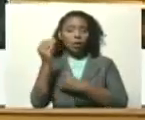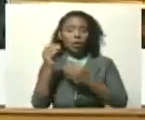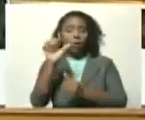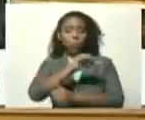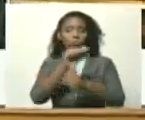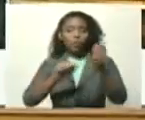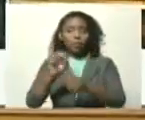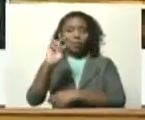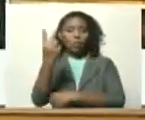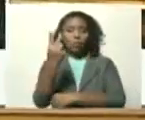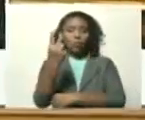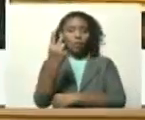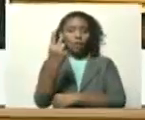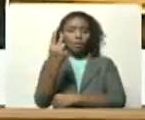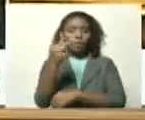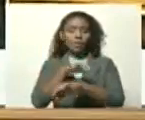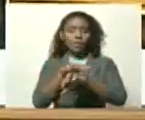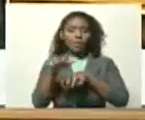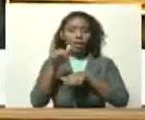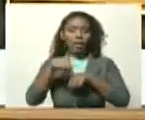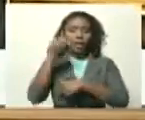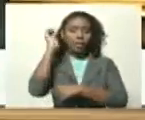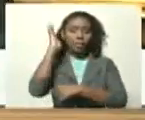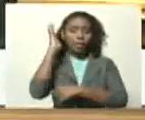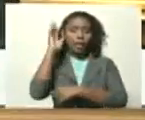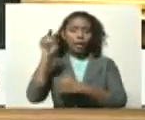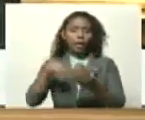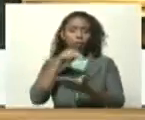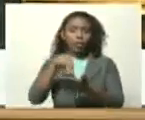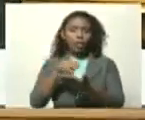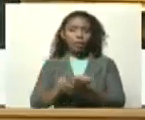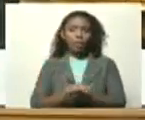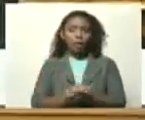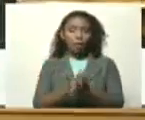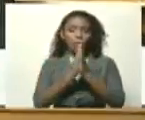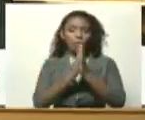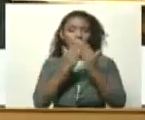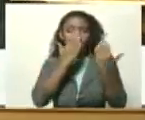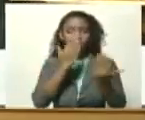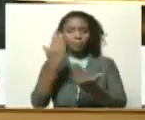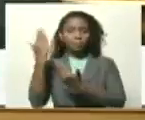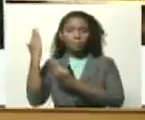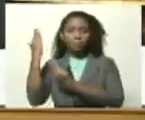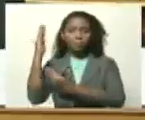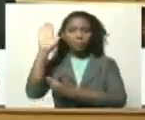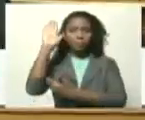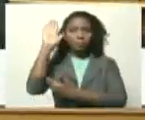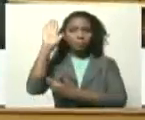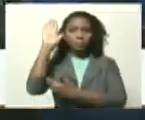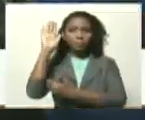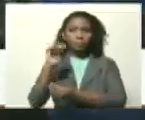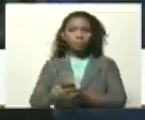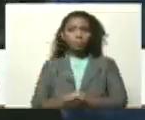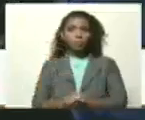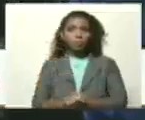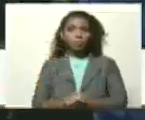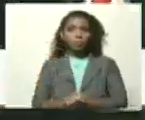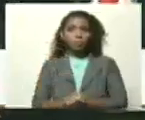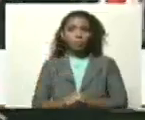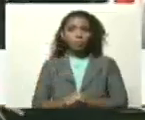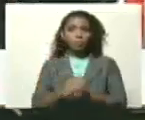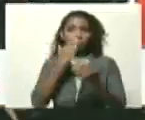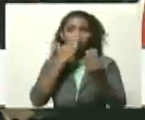López como segunda vicepresidenta de la Asamblea Nacional, por favor, sírvanse manifestando con la señal de costumbre. para que la hable